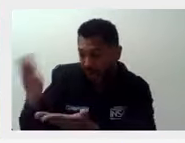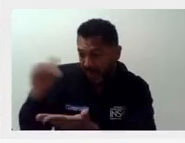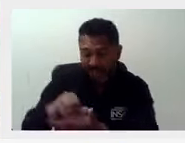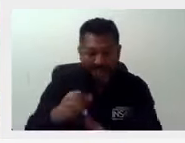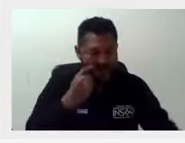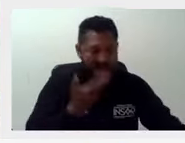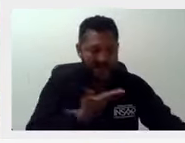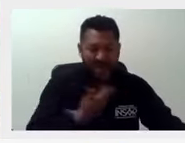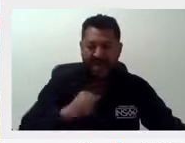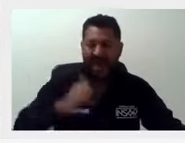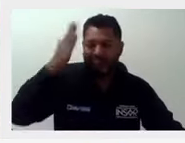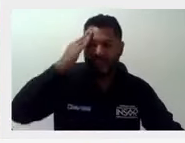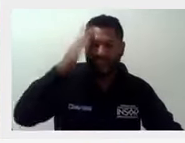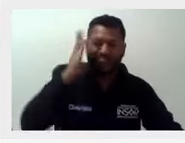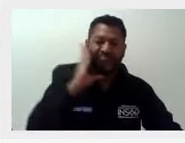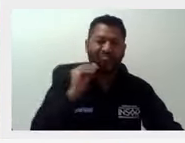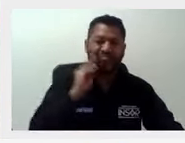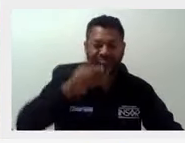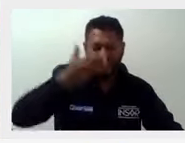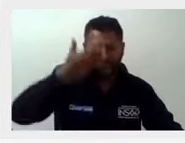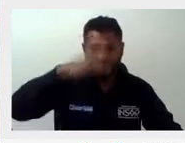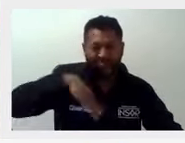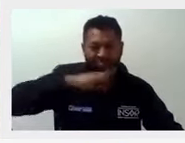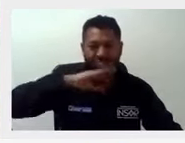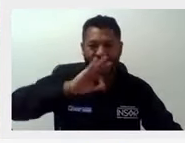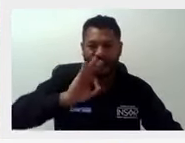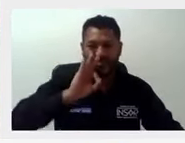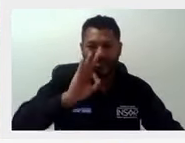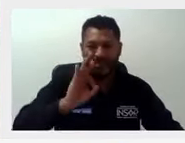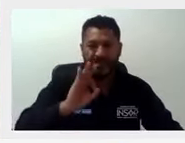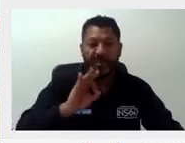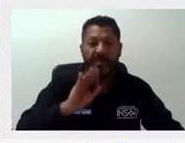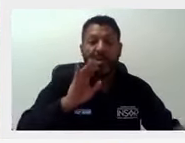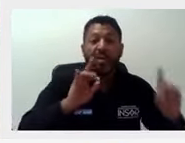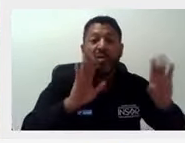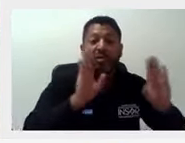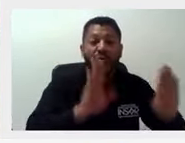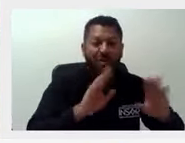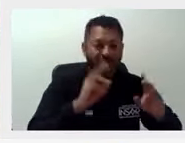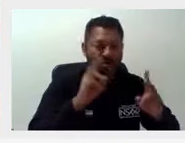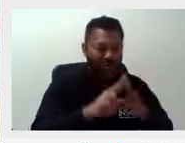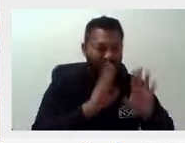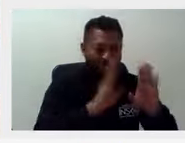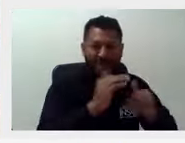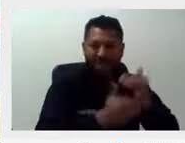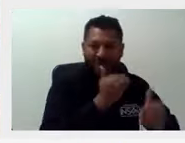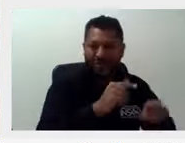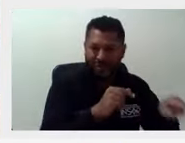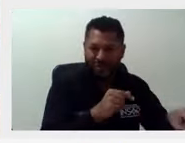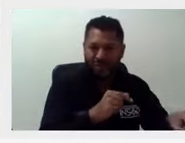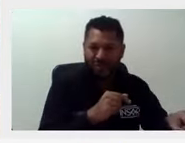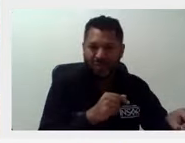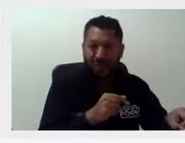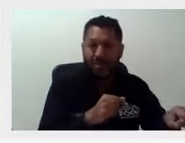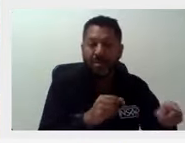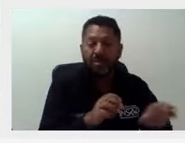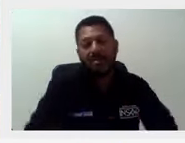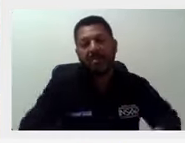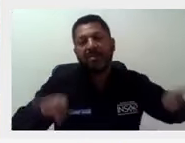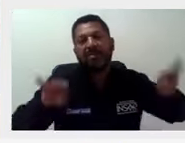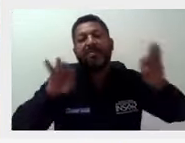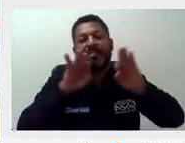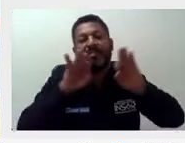fortalecidos, sabiendo, conociendo procesos de enseñanza, conociendo procesos de aprendizaje, pero eso va a requerir que el equipo trabaje mucho